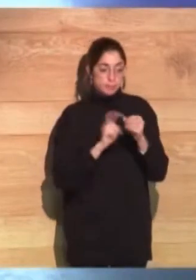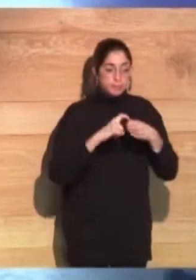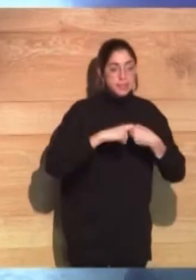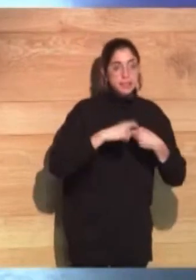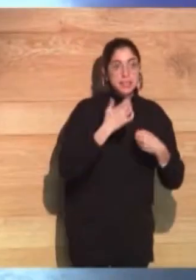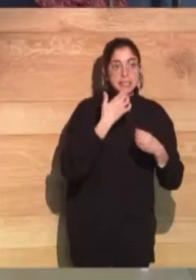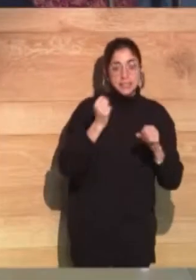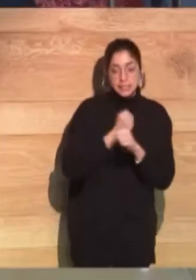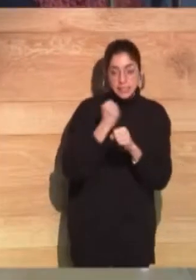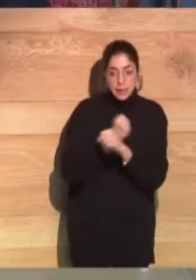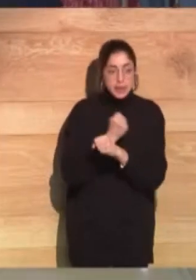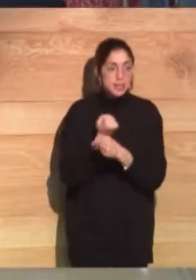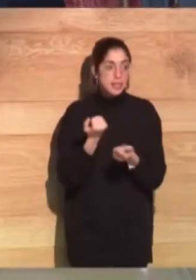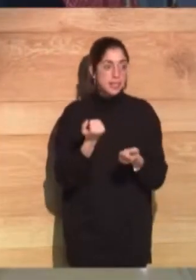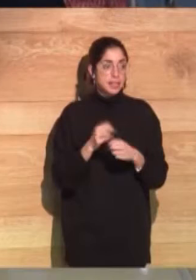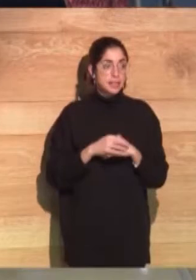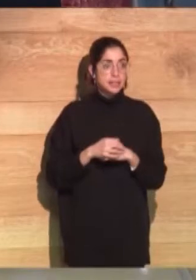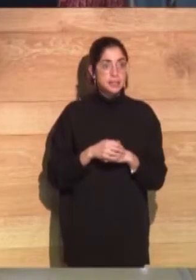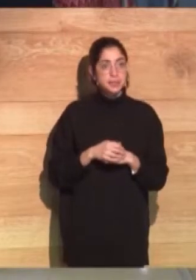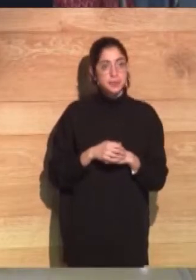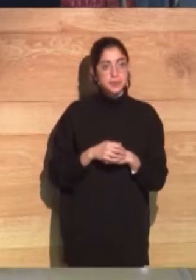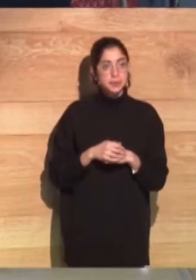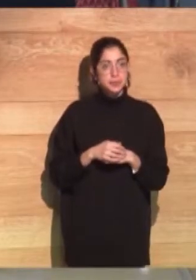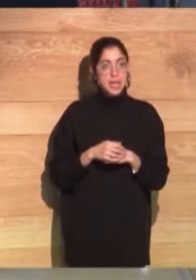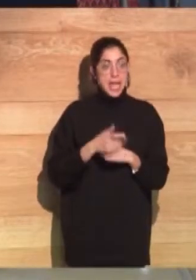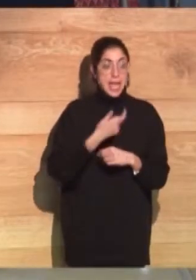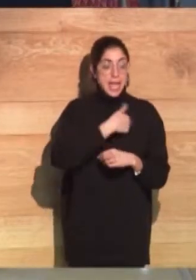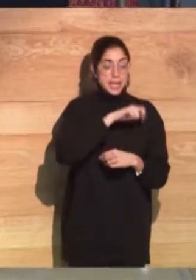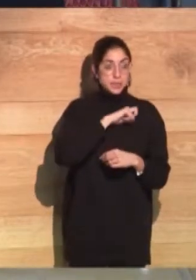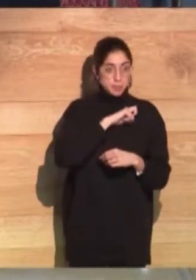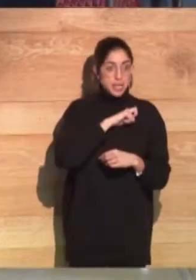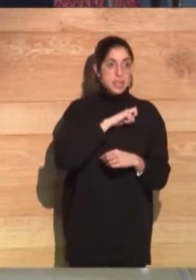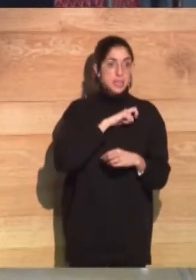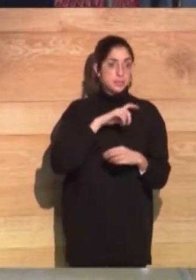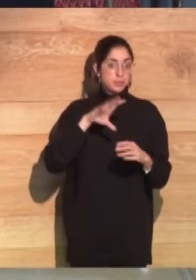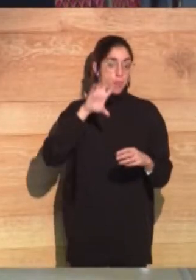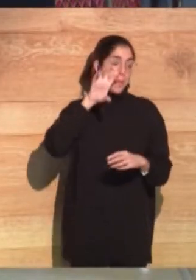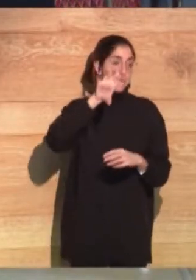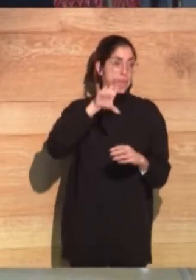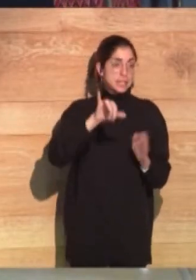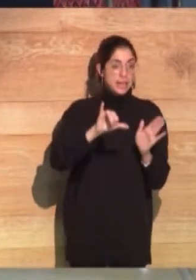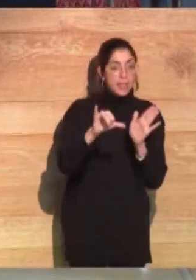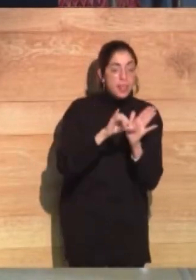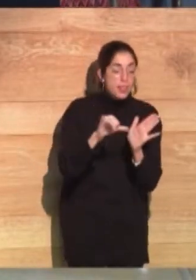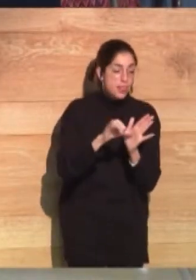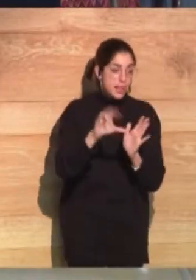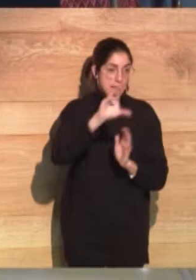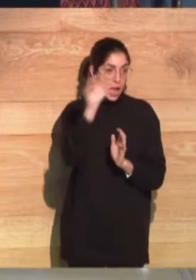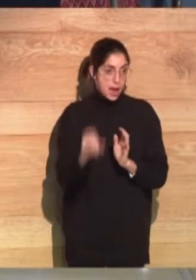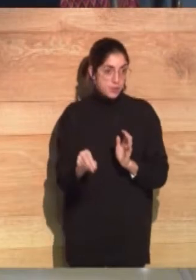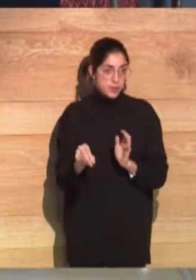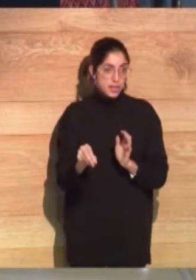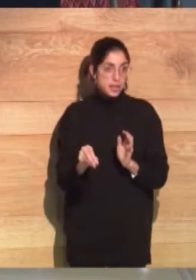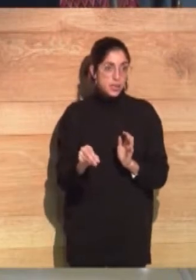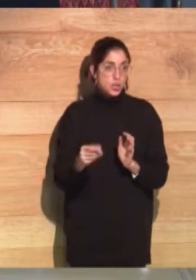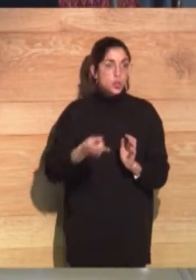trabajan, cuando contribuyen a la economía. España es un país muy próximo a África. Nosotros